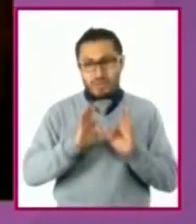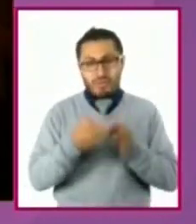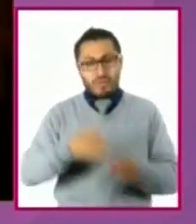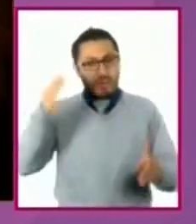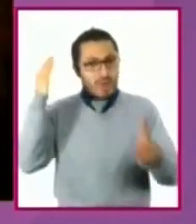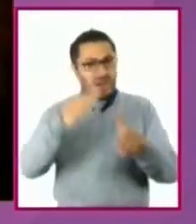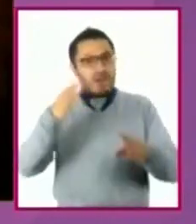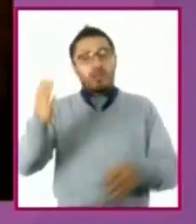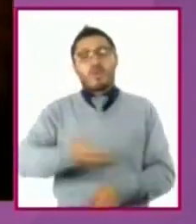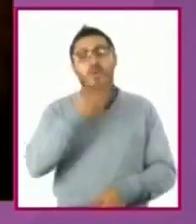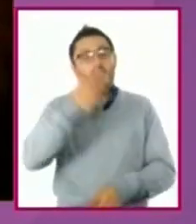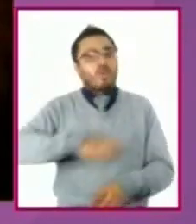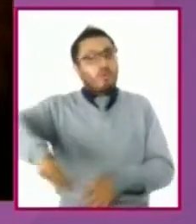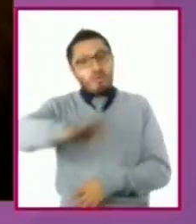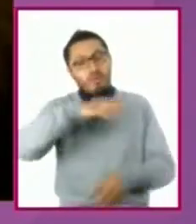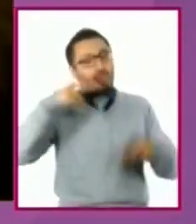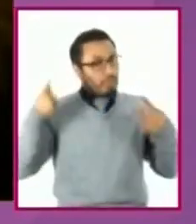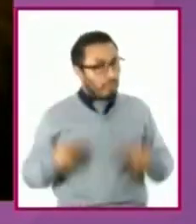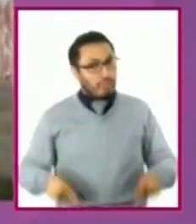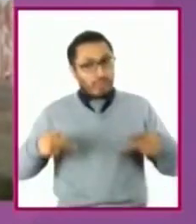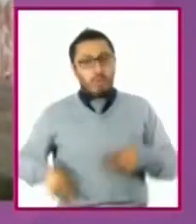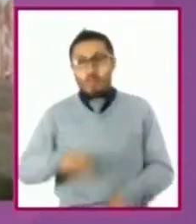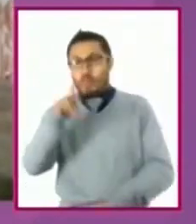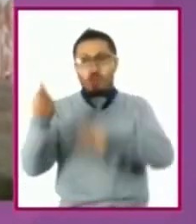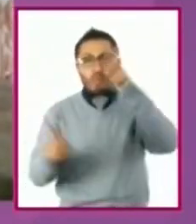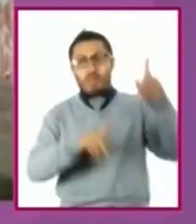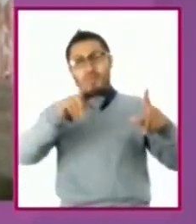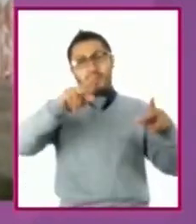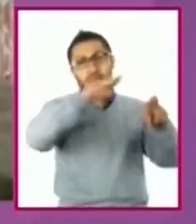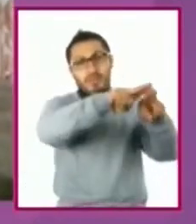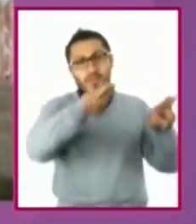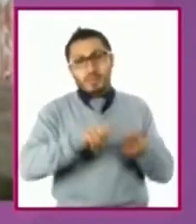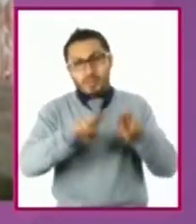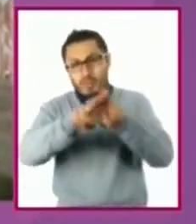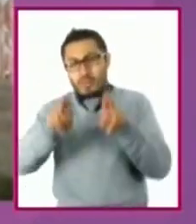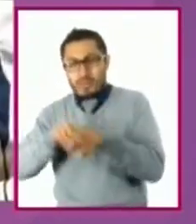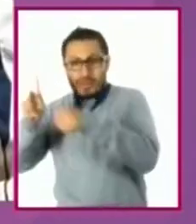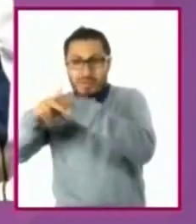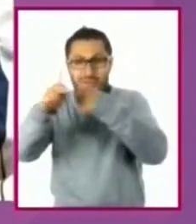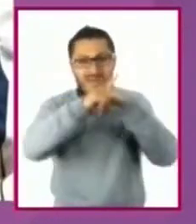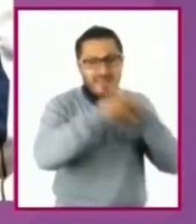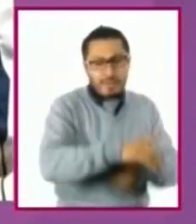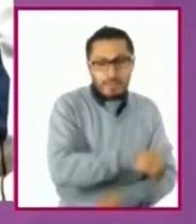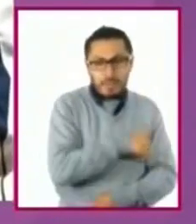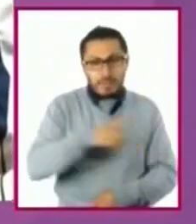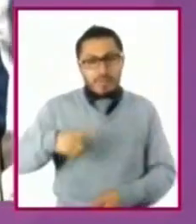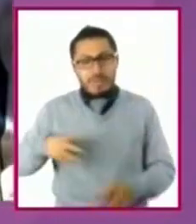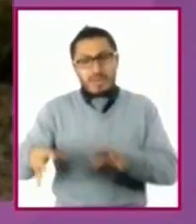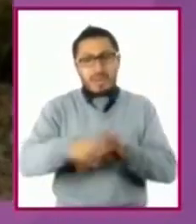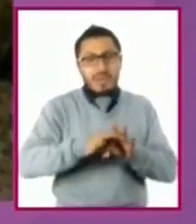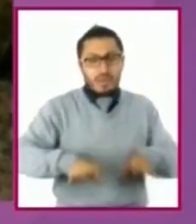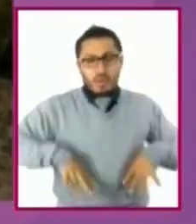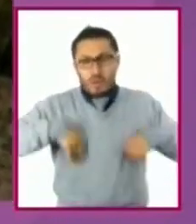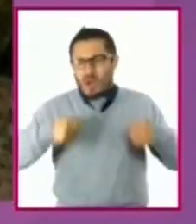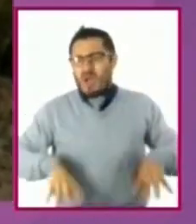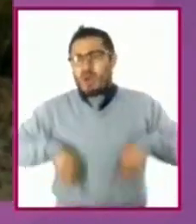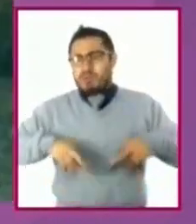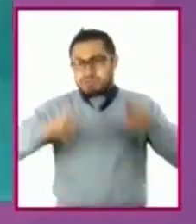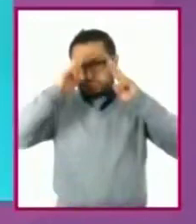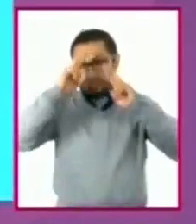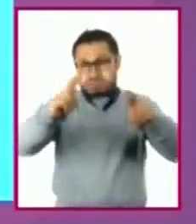común. Todos los pueblos y las naciones deben esforzarse para promover el respeto a estos derechos y